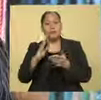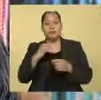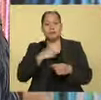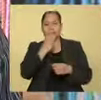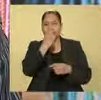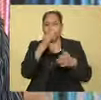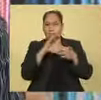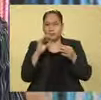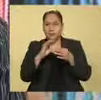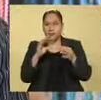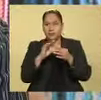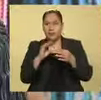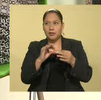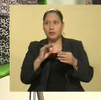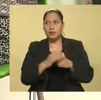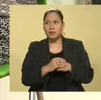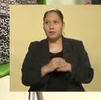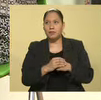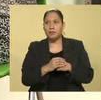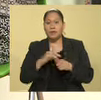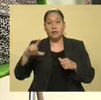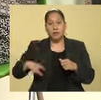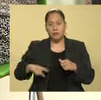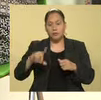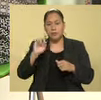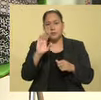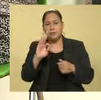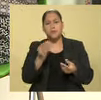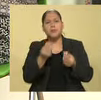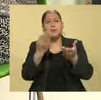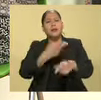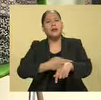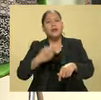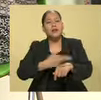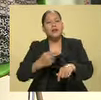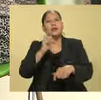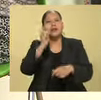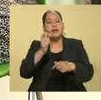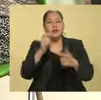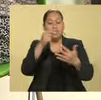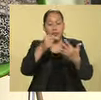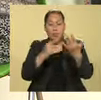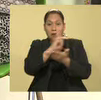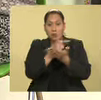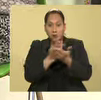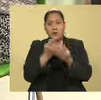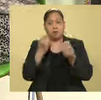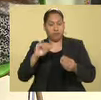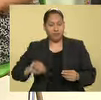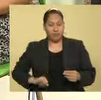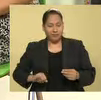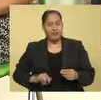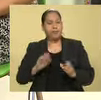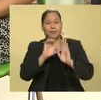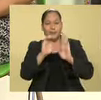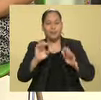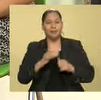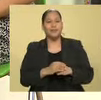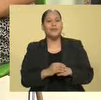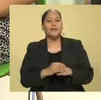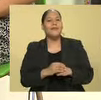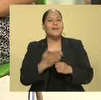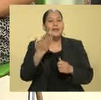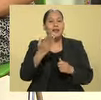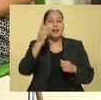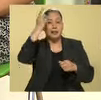quiero comentar algo interesante porque el gobierno pone en marcha algunos programas interesantes. Por ejemplo, a